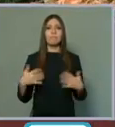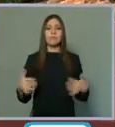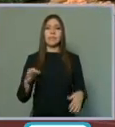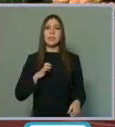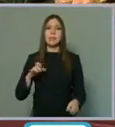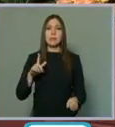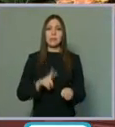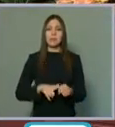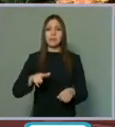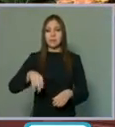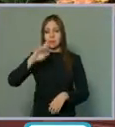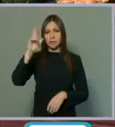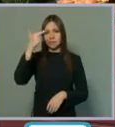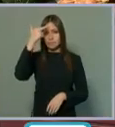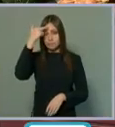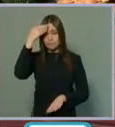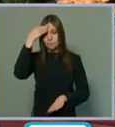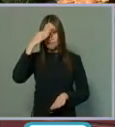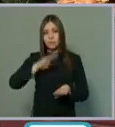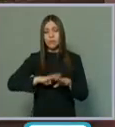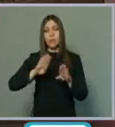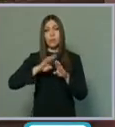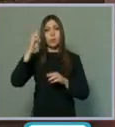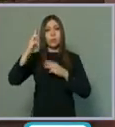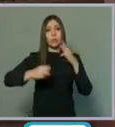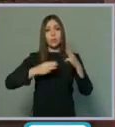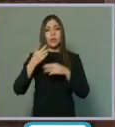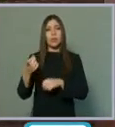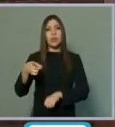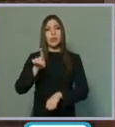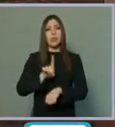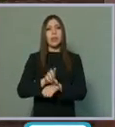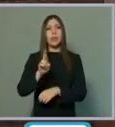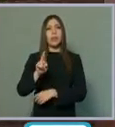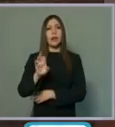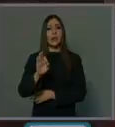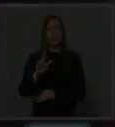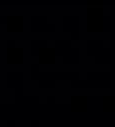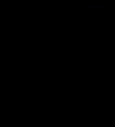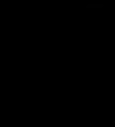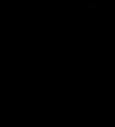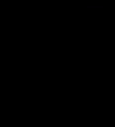que se conmemora y se recuerda a nivel mundial el Día de los Refugiados. Muchas gracias. Gracias, Enrique. Gracias.